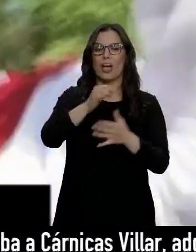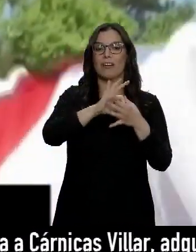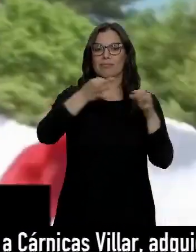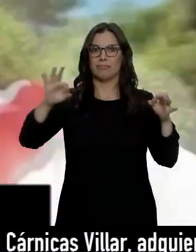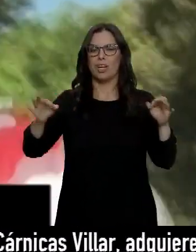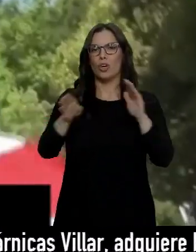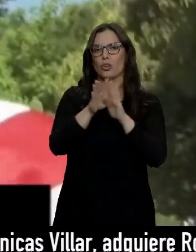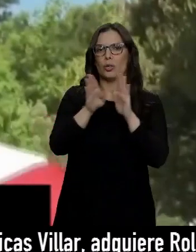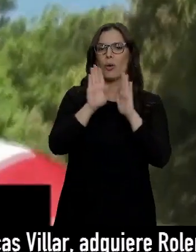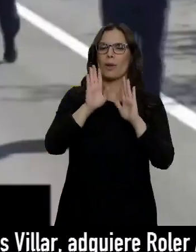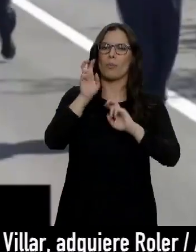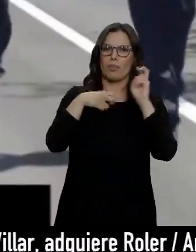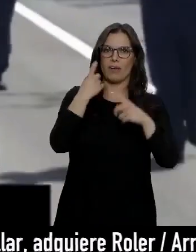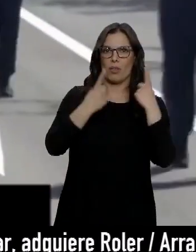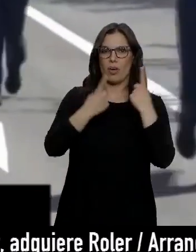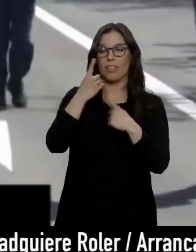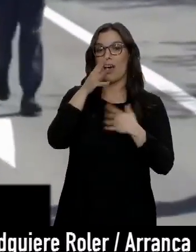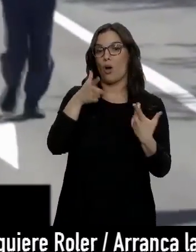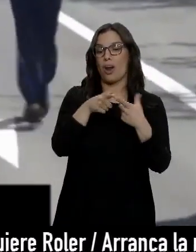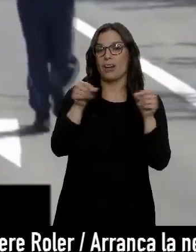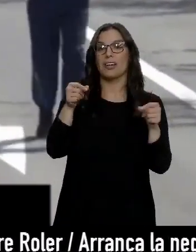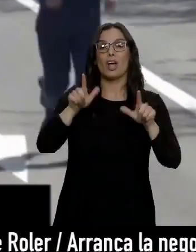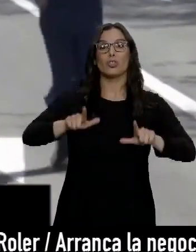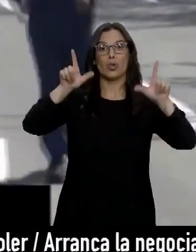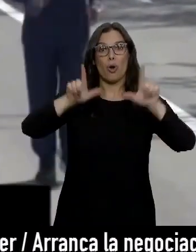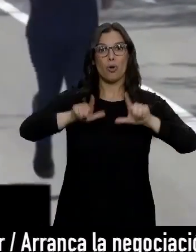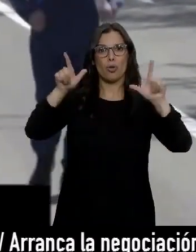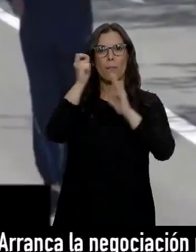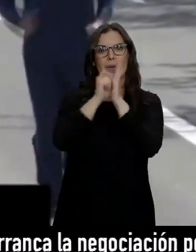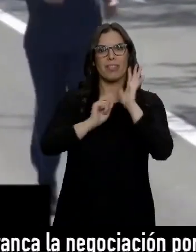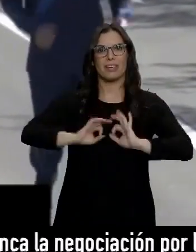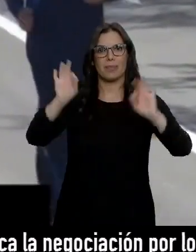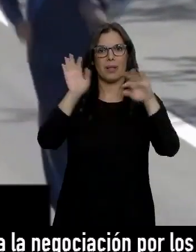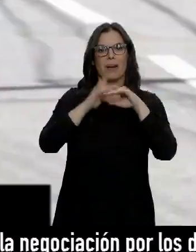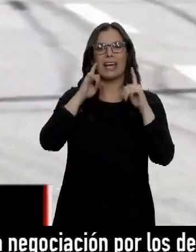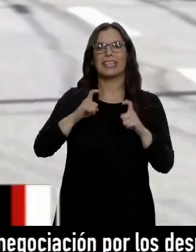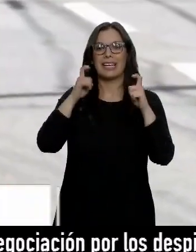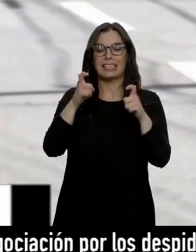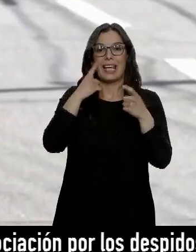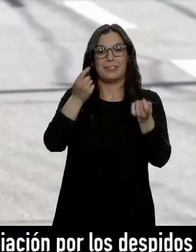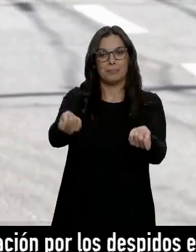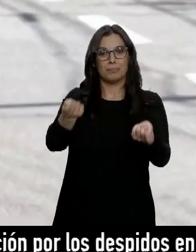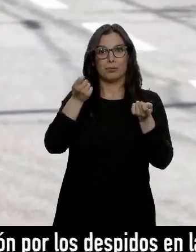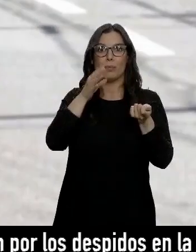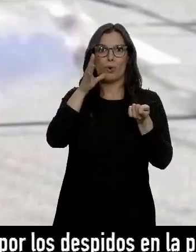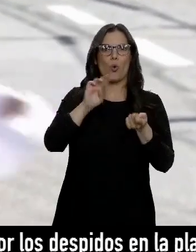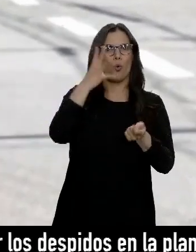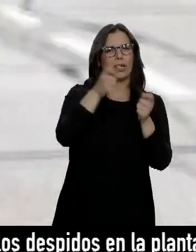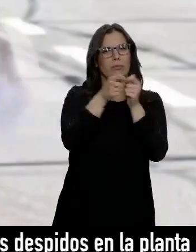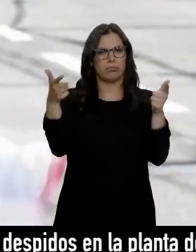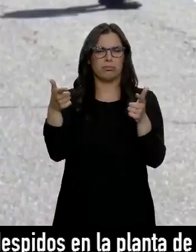recorrido. Actualmente Tokio aplica medidas excepcionales para doblegar la cuarta ola de COVID-19 que recorre el país.